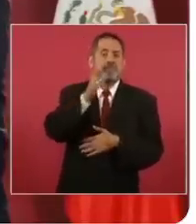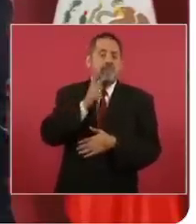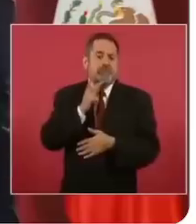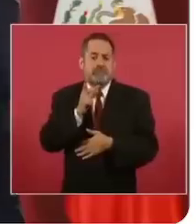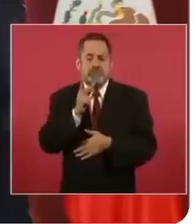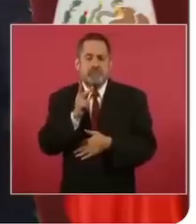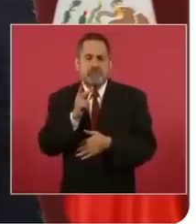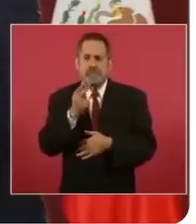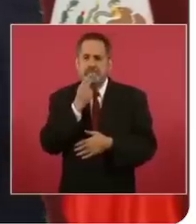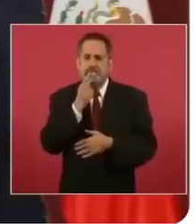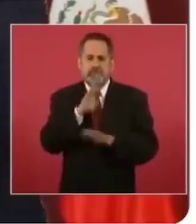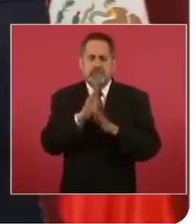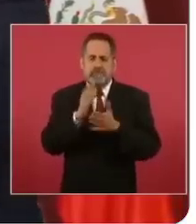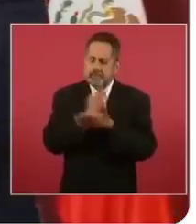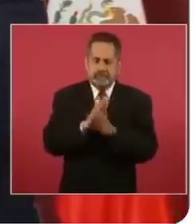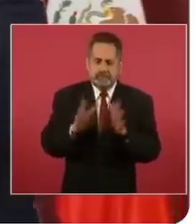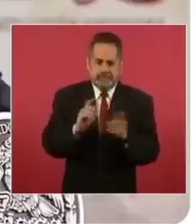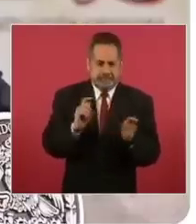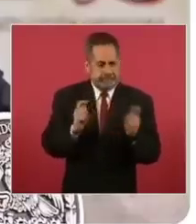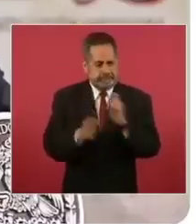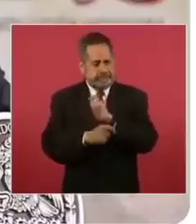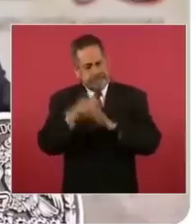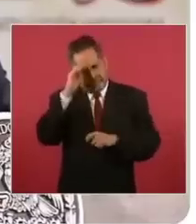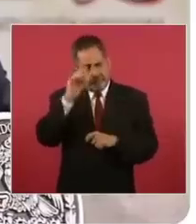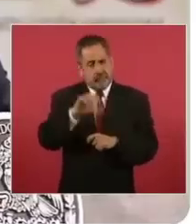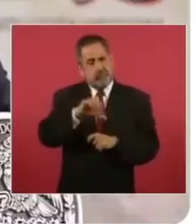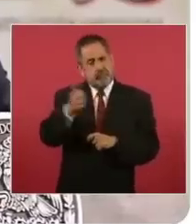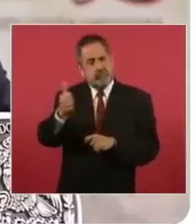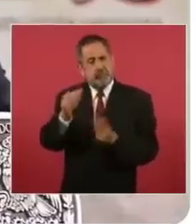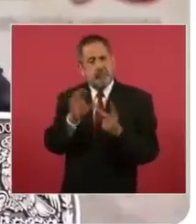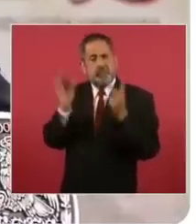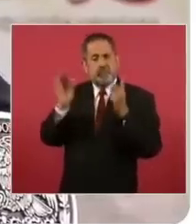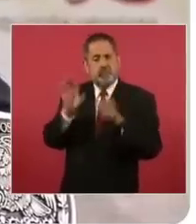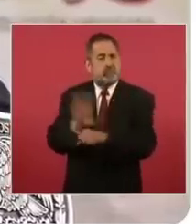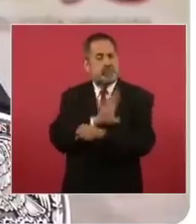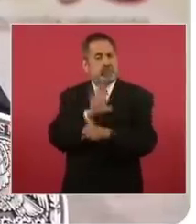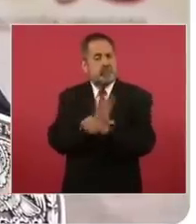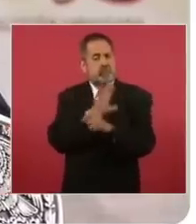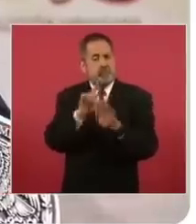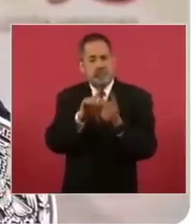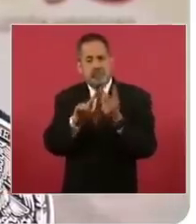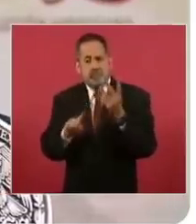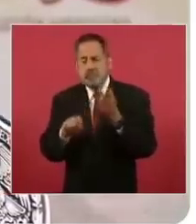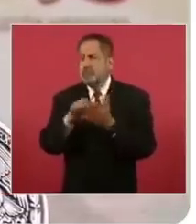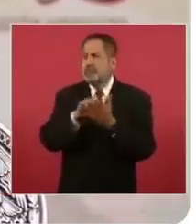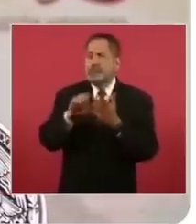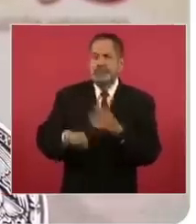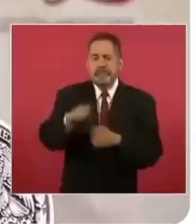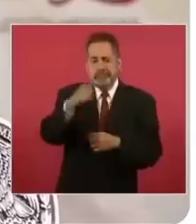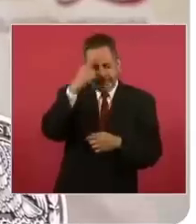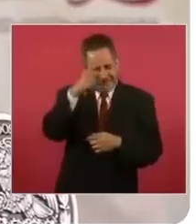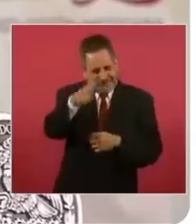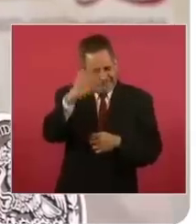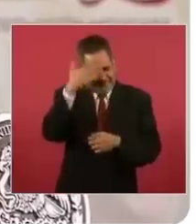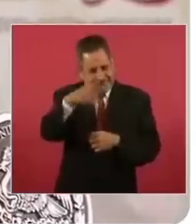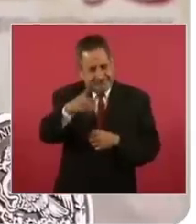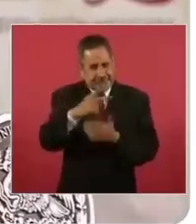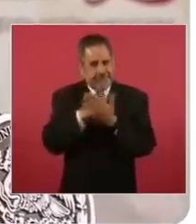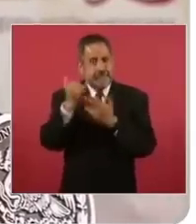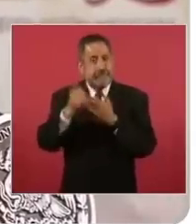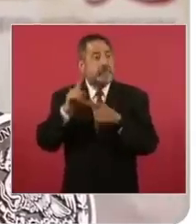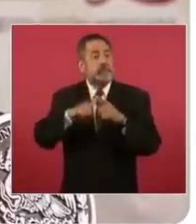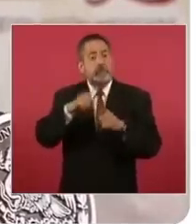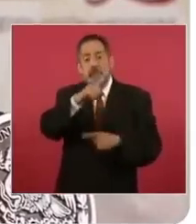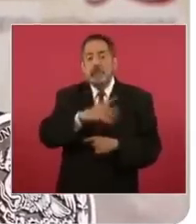pensar en energías alternativas por ejemplo el proyecto que se inició en